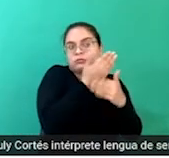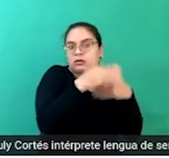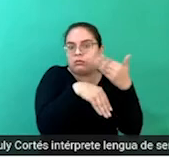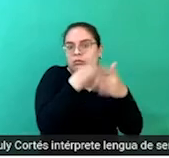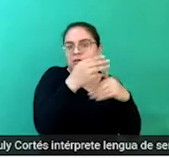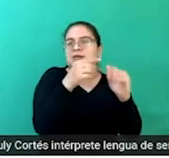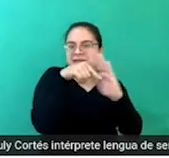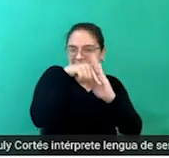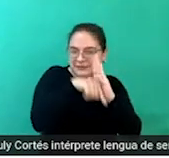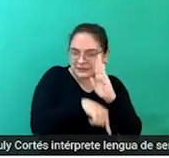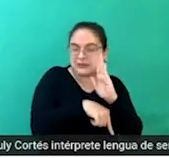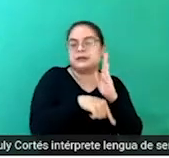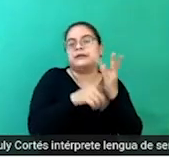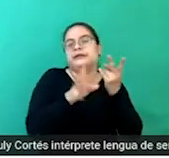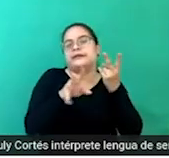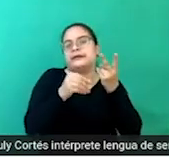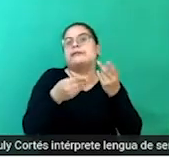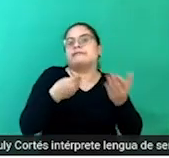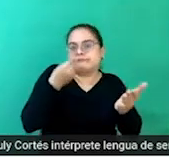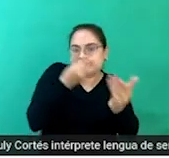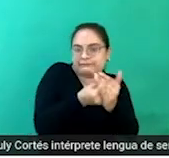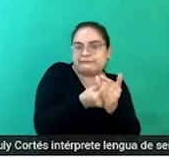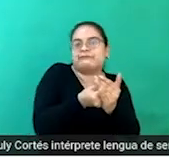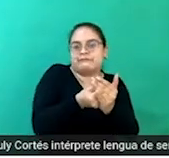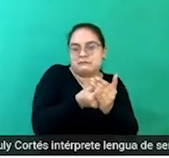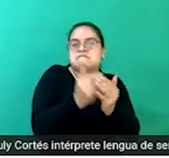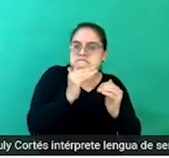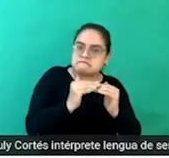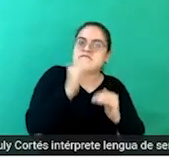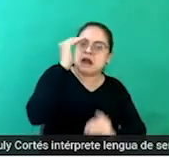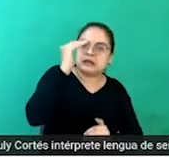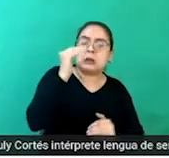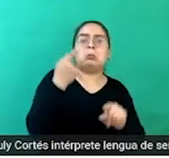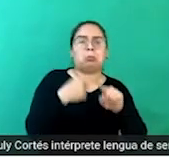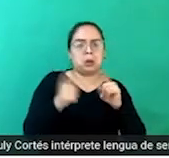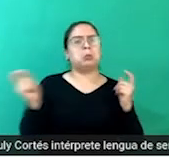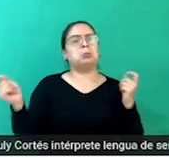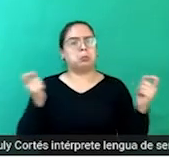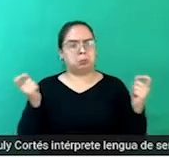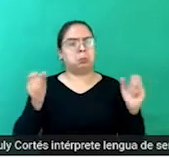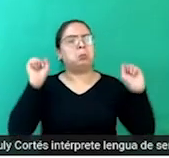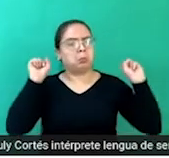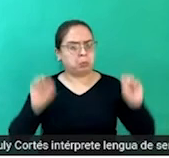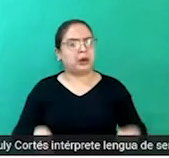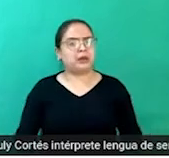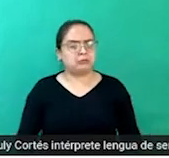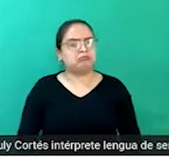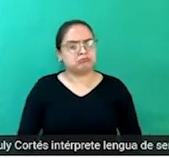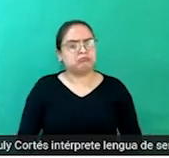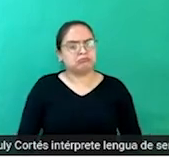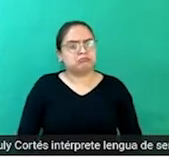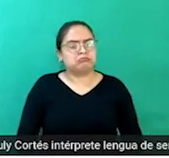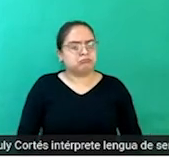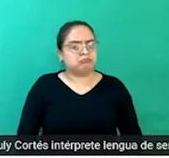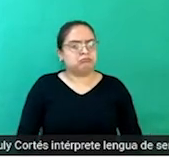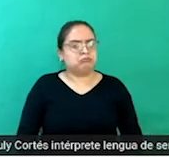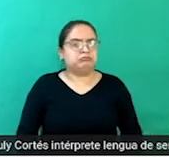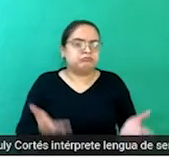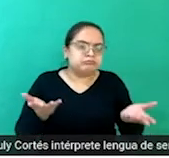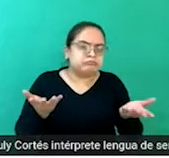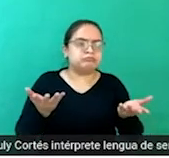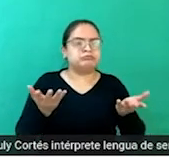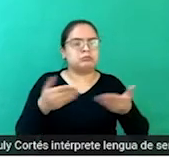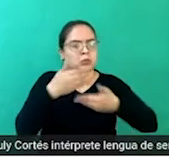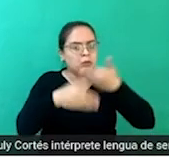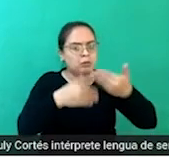será más costoso, pero también será mucho más rentable, ¿no? Mientras más